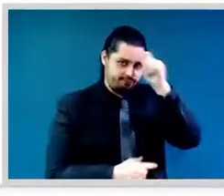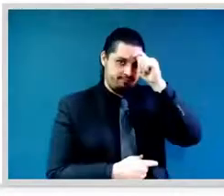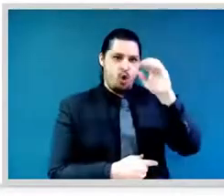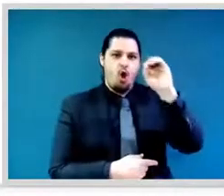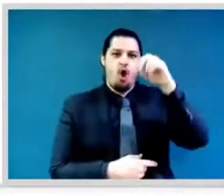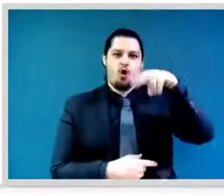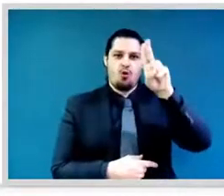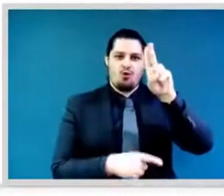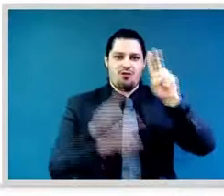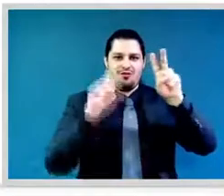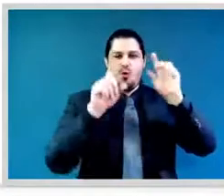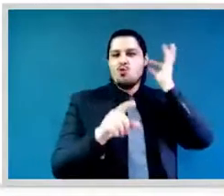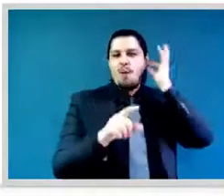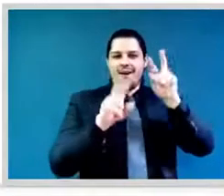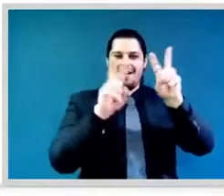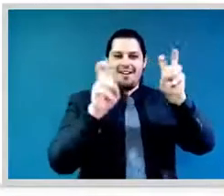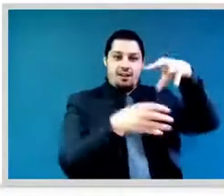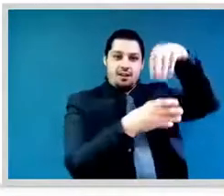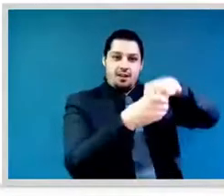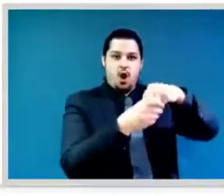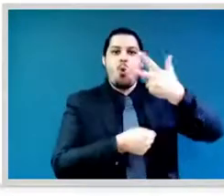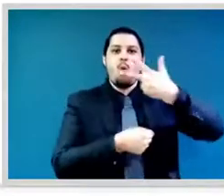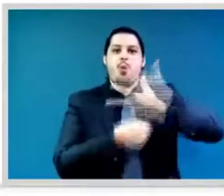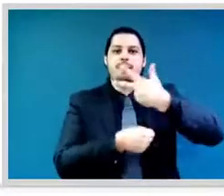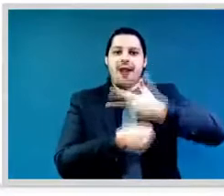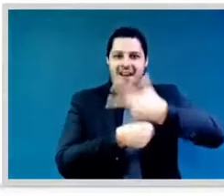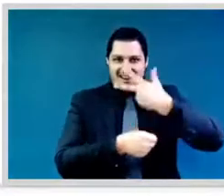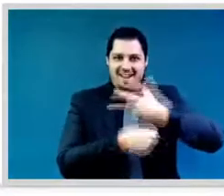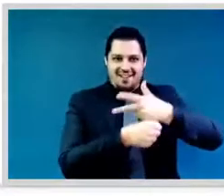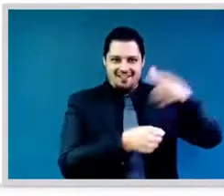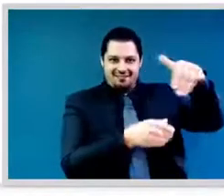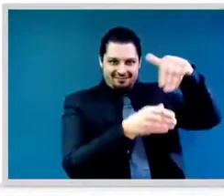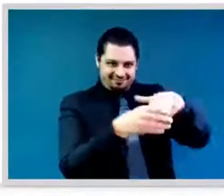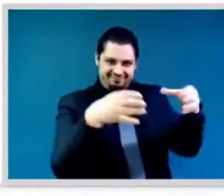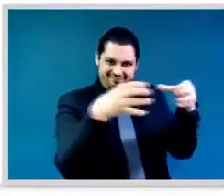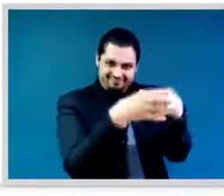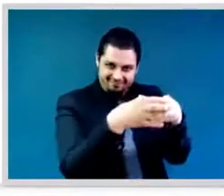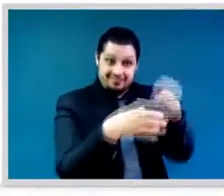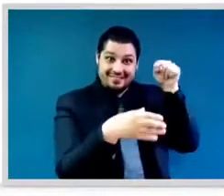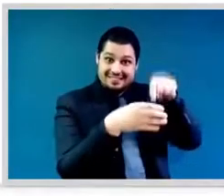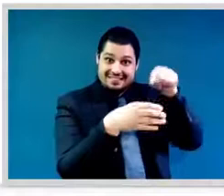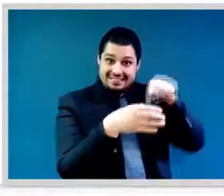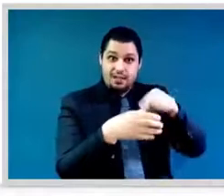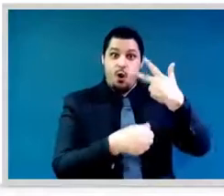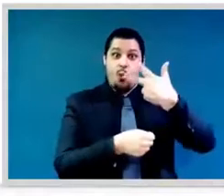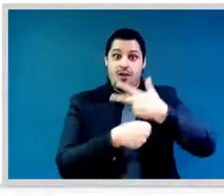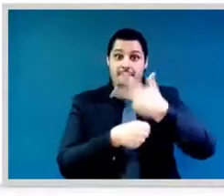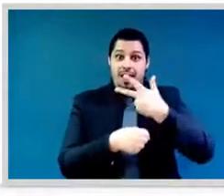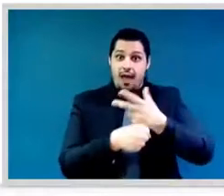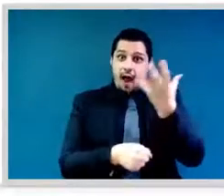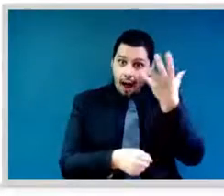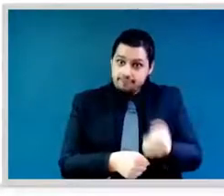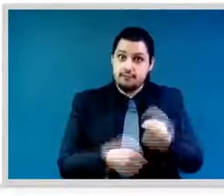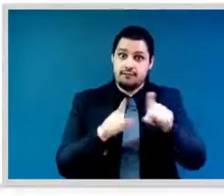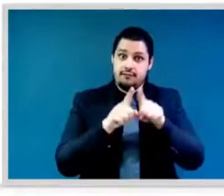Guatemala, que se ha creado la plataforma de mujeres indígenas. Y dentro de esta plataforma